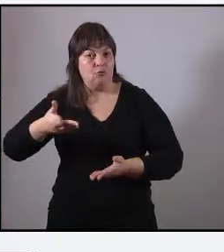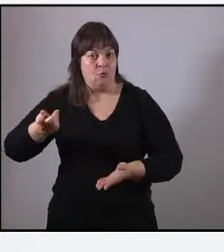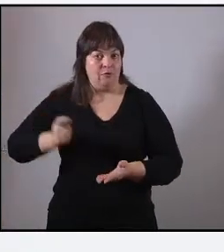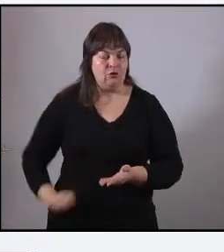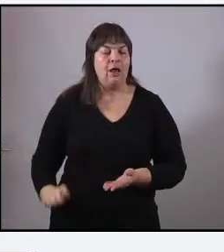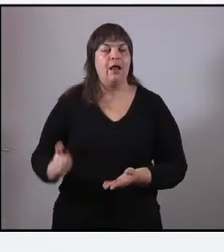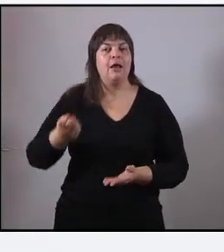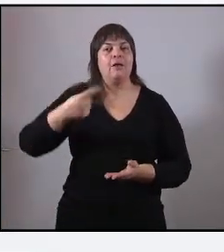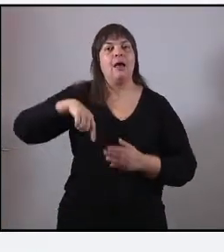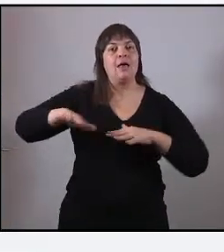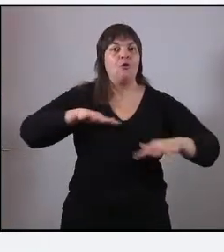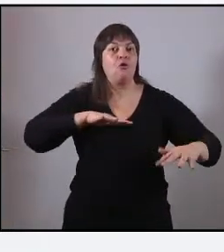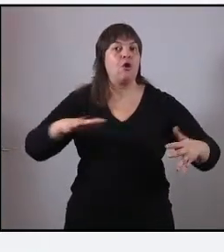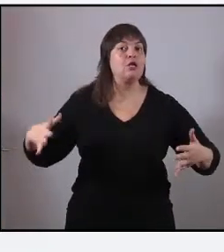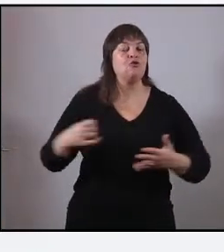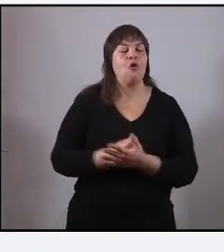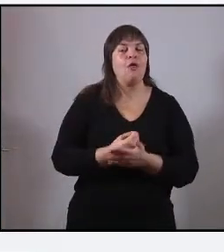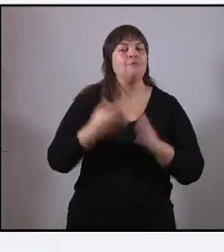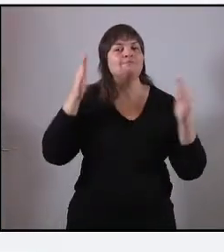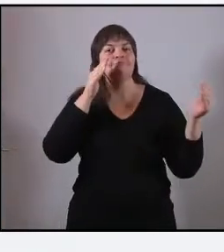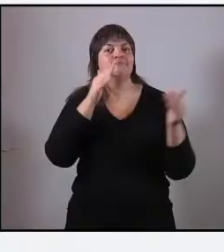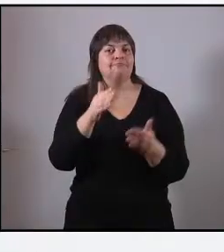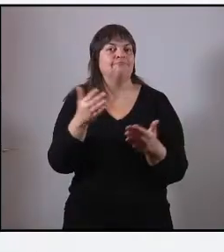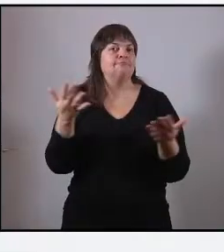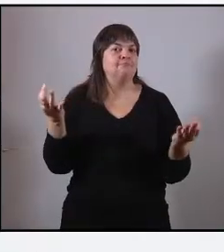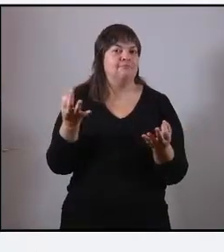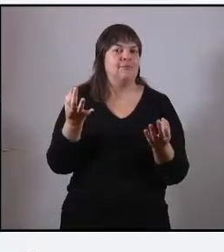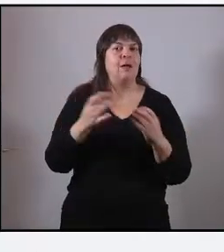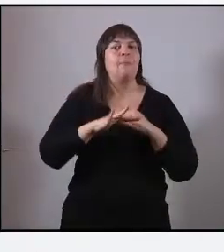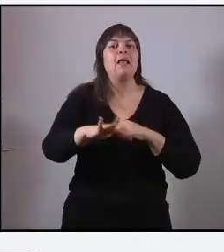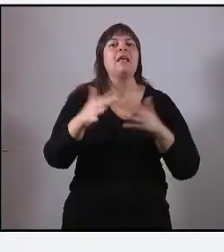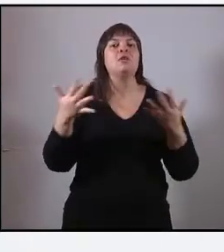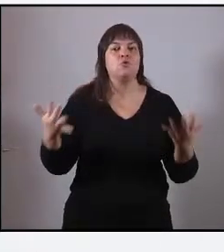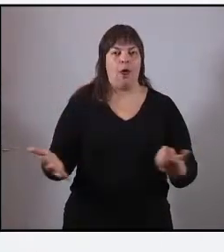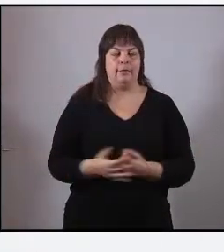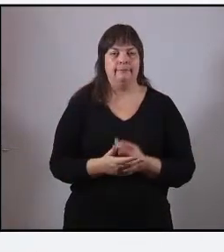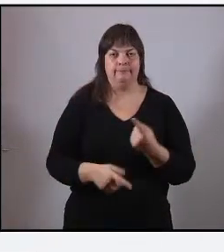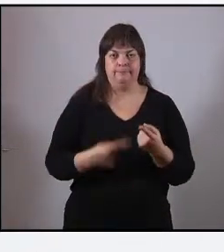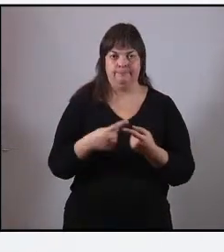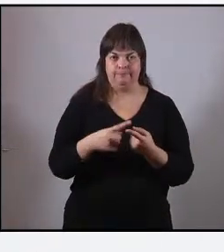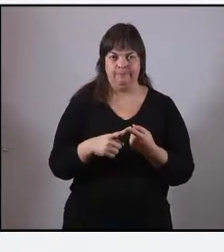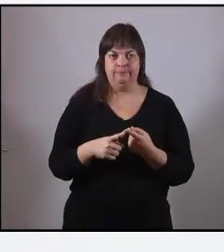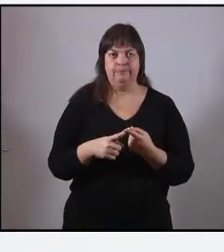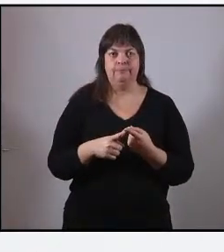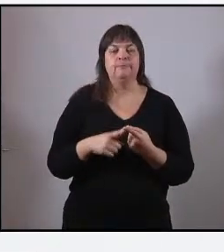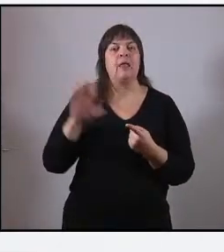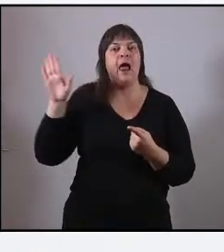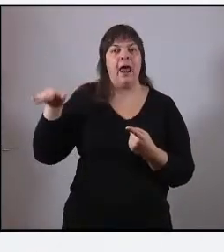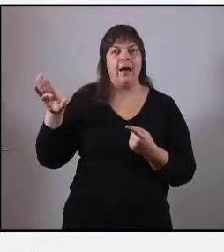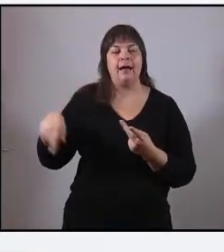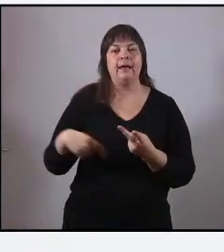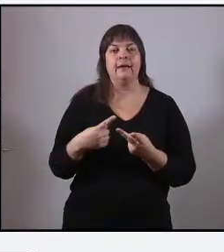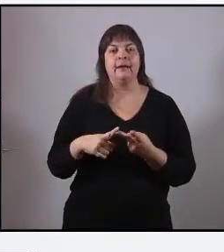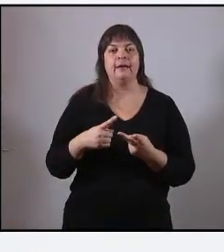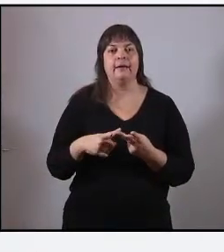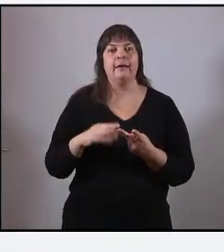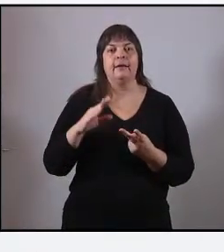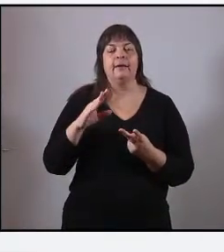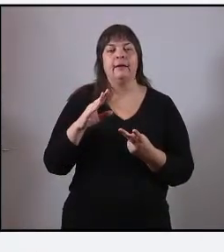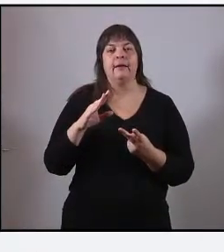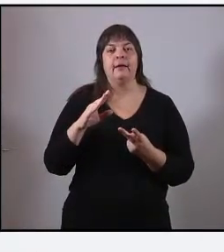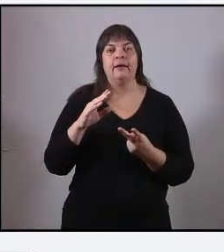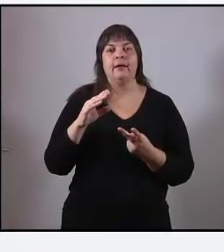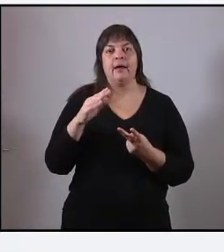estas actuaciones se dirigen a las siguientes playas. En primer lugar, Alange, el Cancho del Fresno